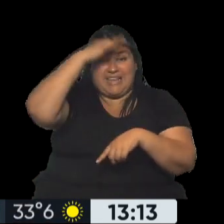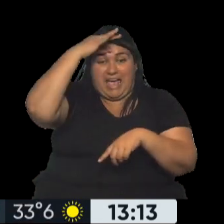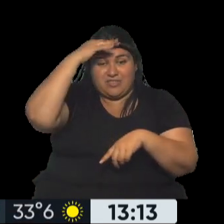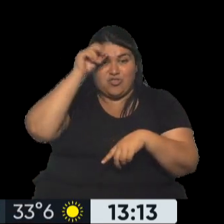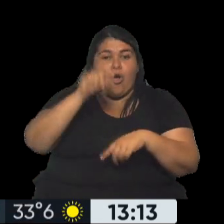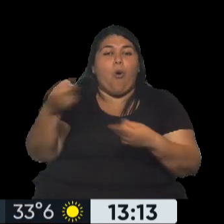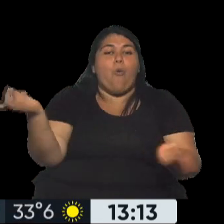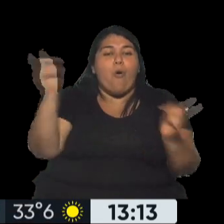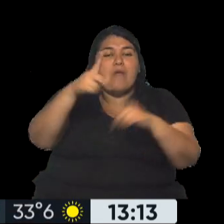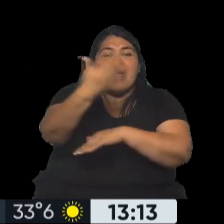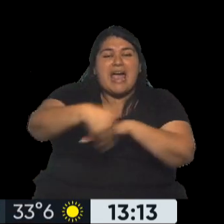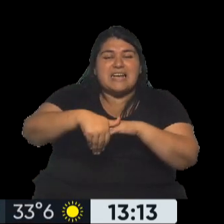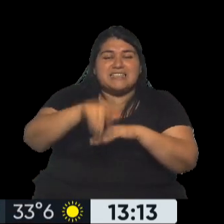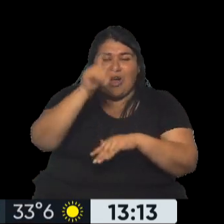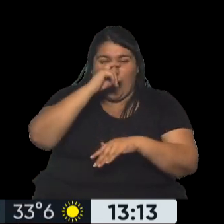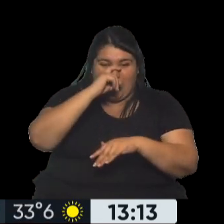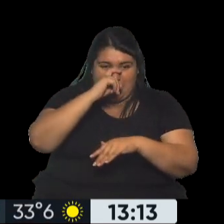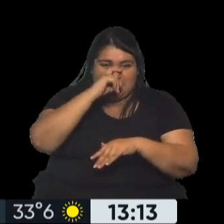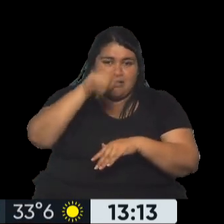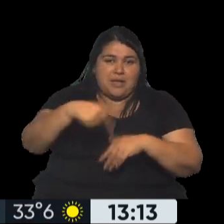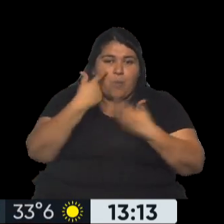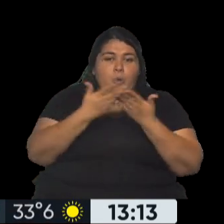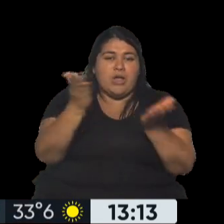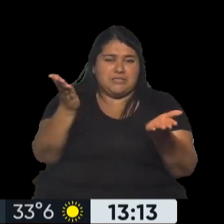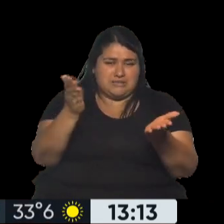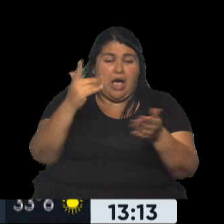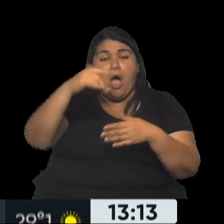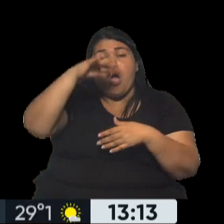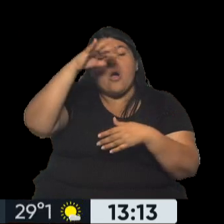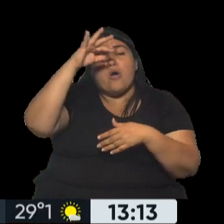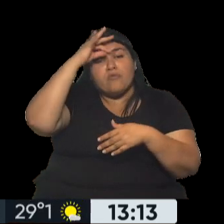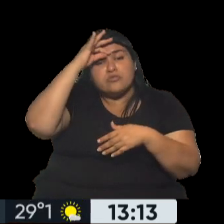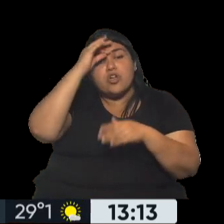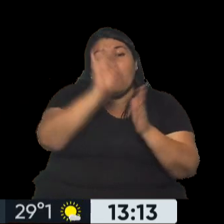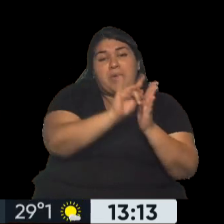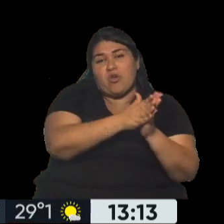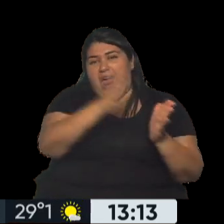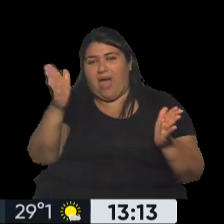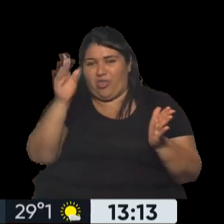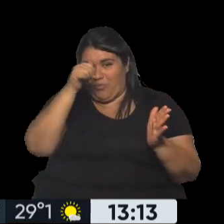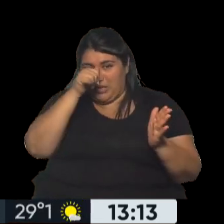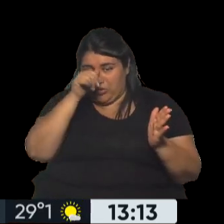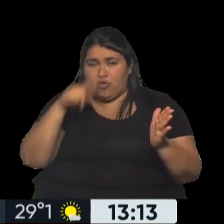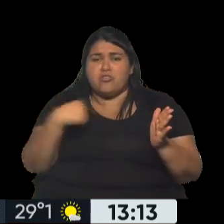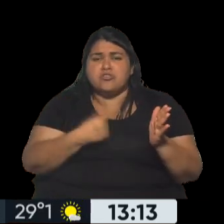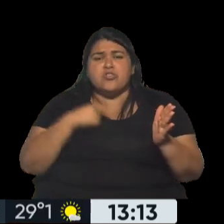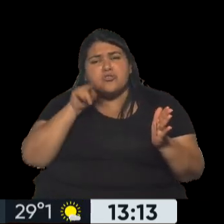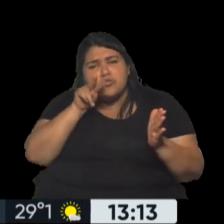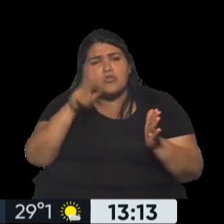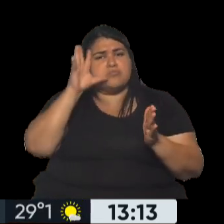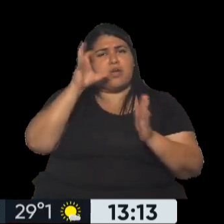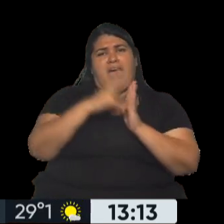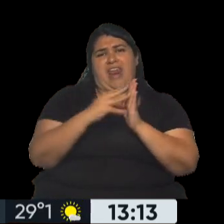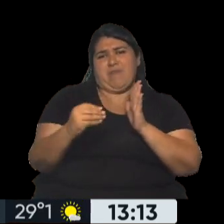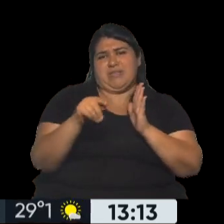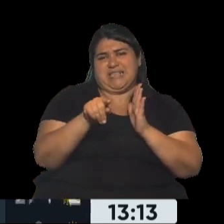a la calle Corrientes a presentarse con funciones de miércoles a domingos. Lo que queda de nosotros es una representación